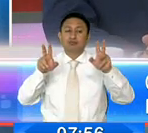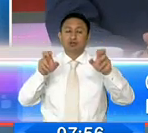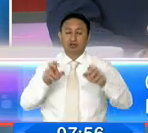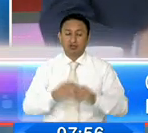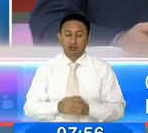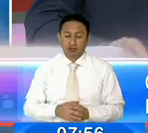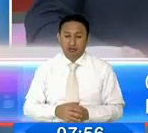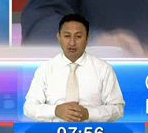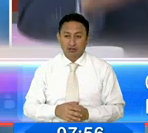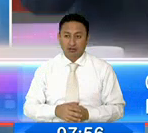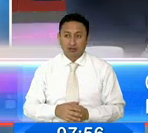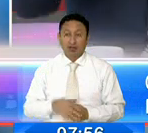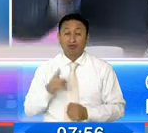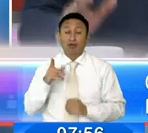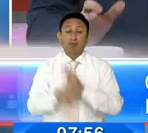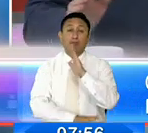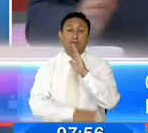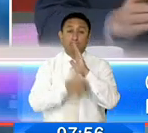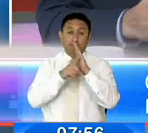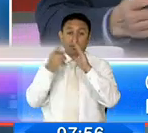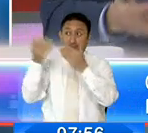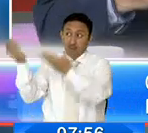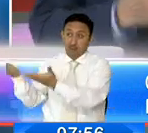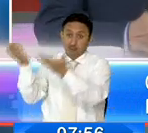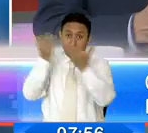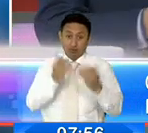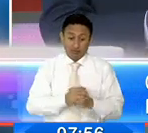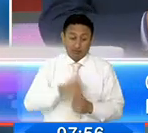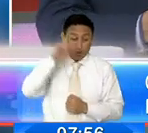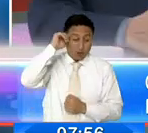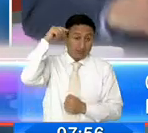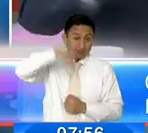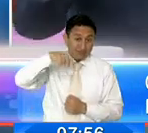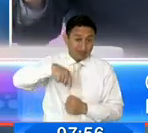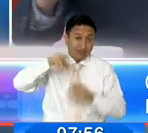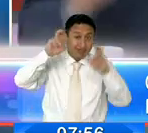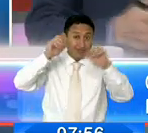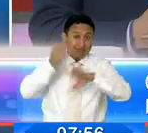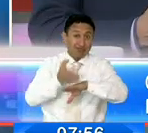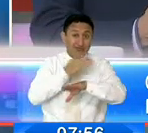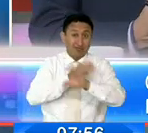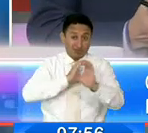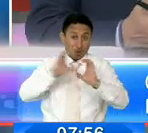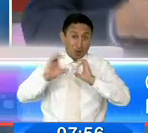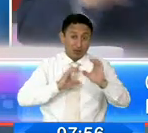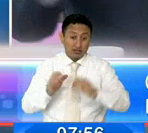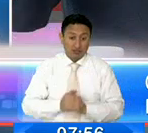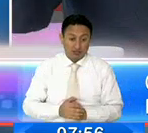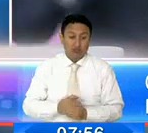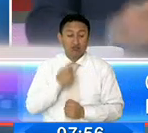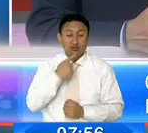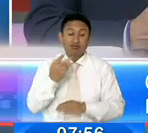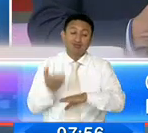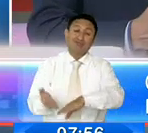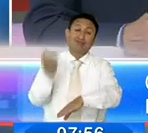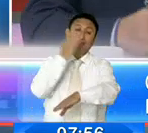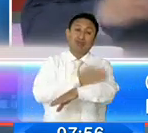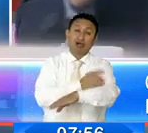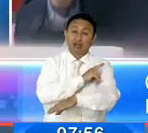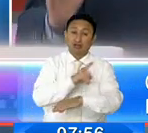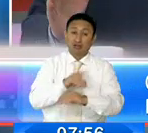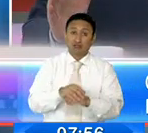desmonopolizar la importación de combustibles? Acordémonos, ministro, que aquí hablamos de ese tema. Dijimos un poco semanas atrás que pues